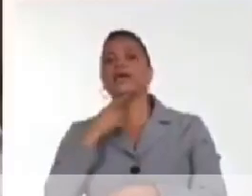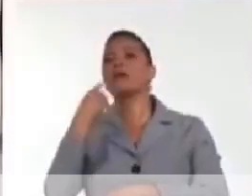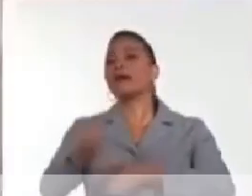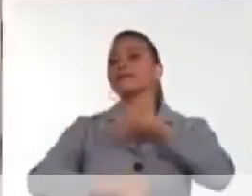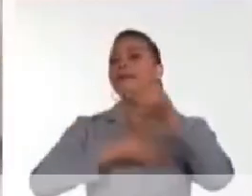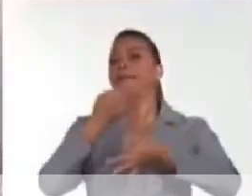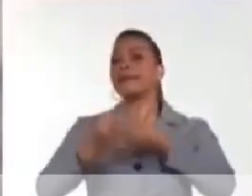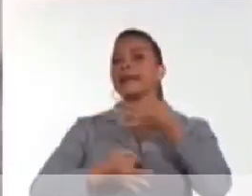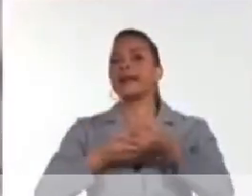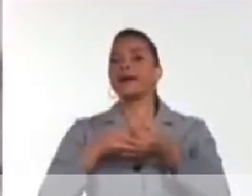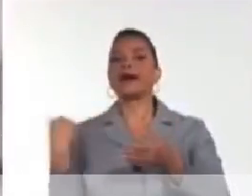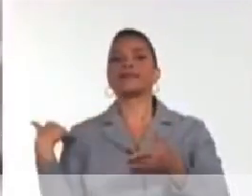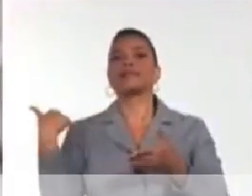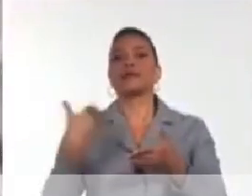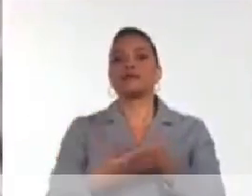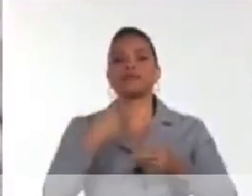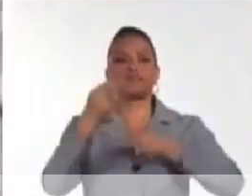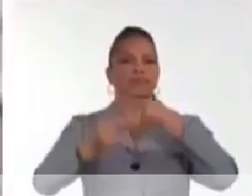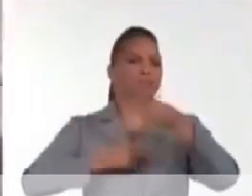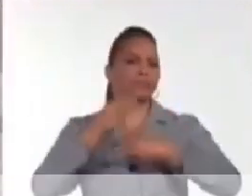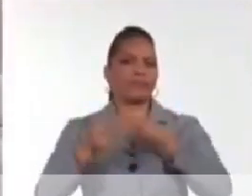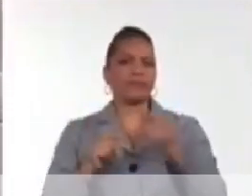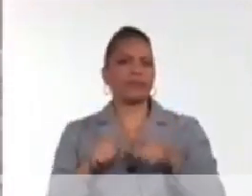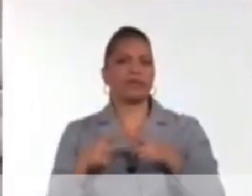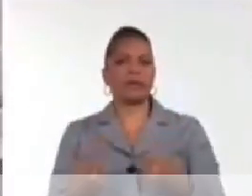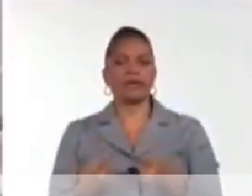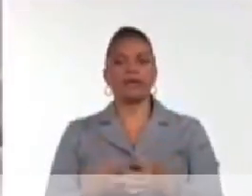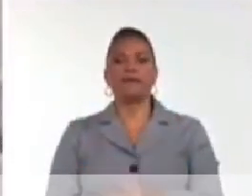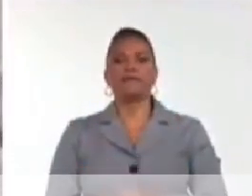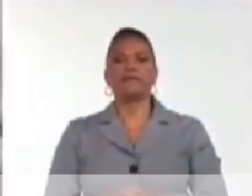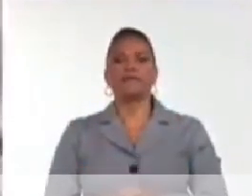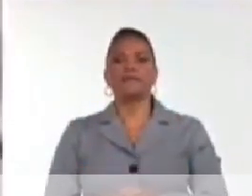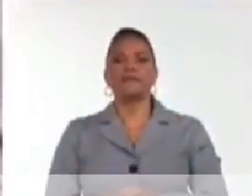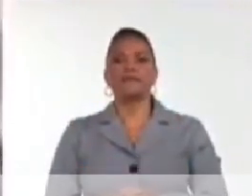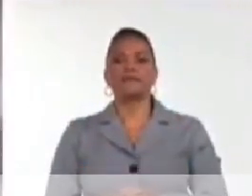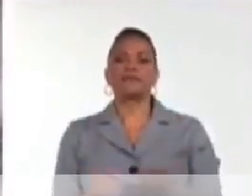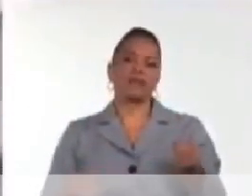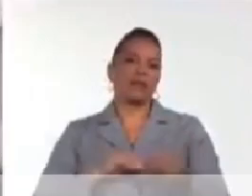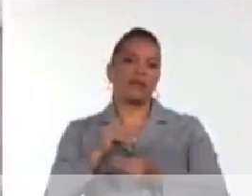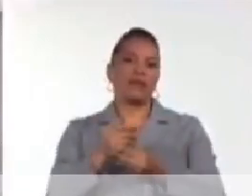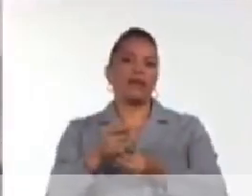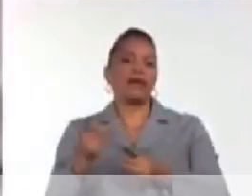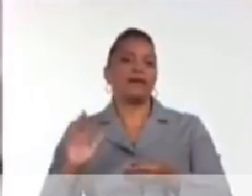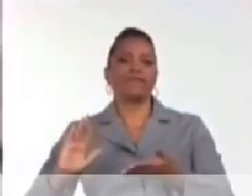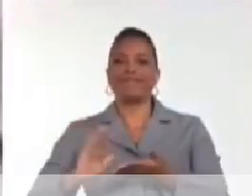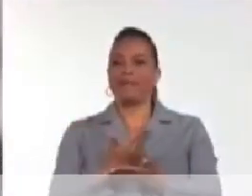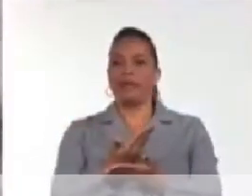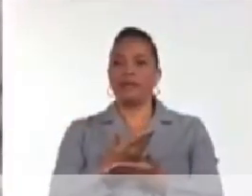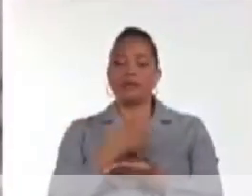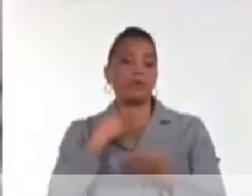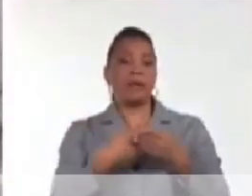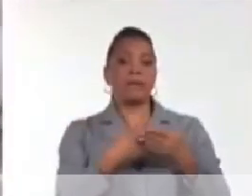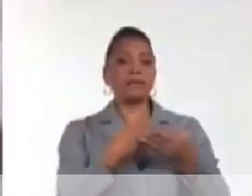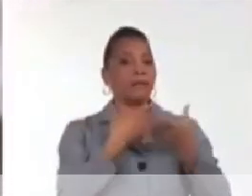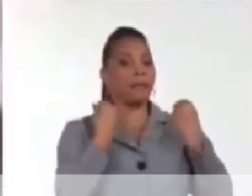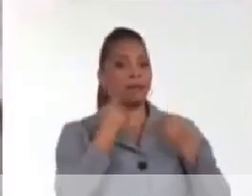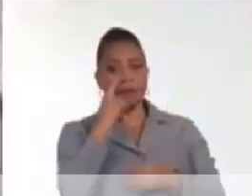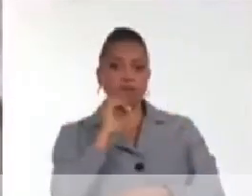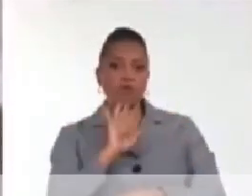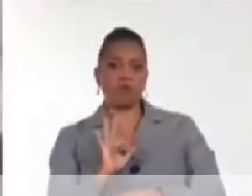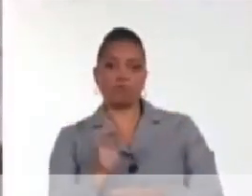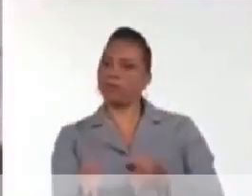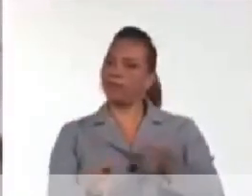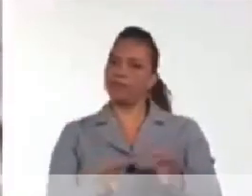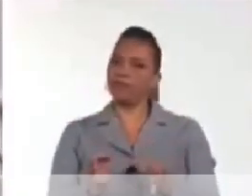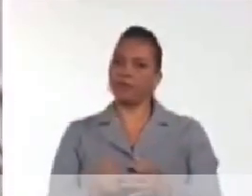y se ha hecho, creo que se ha hecho, es que se disuelven, porque realmente si una empresa no es para pérdida. Sin embargo, en